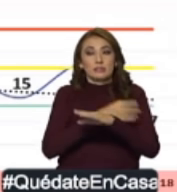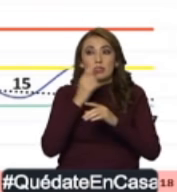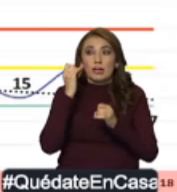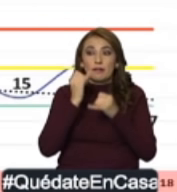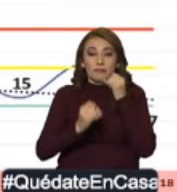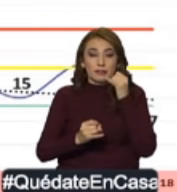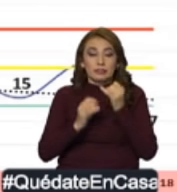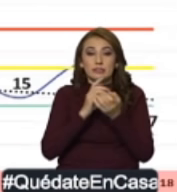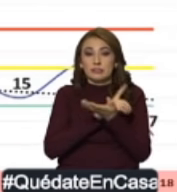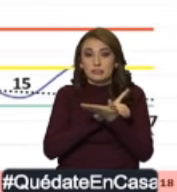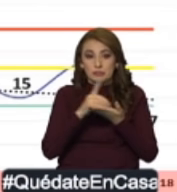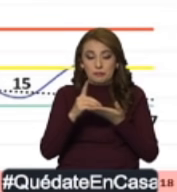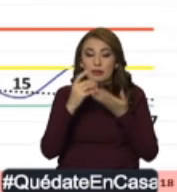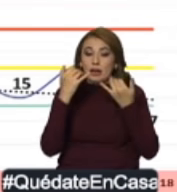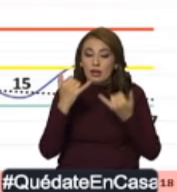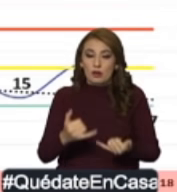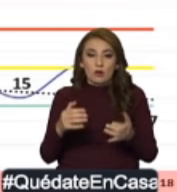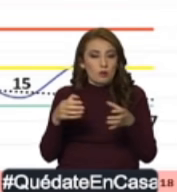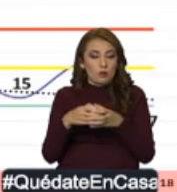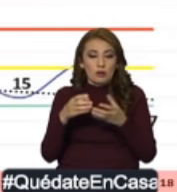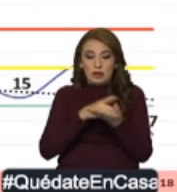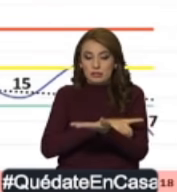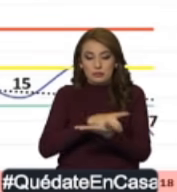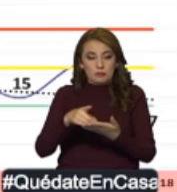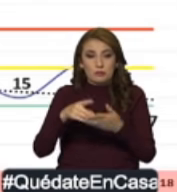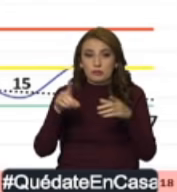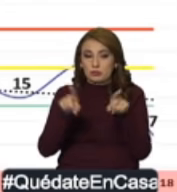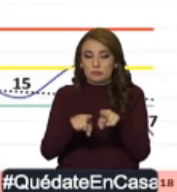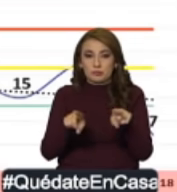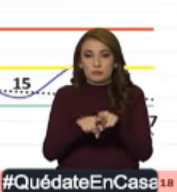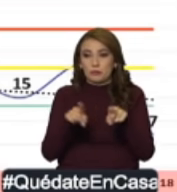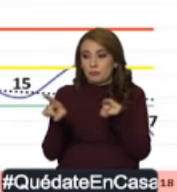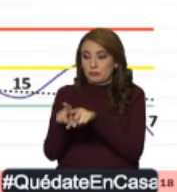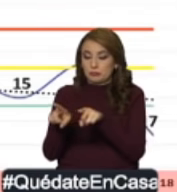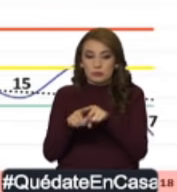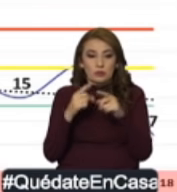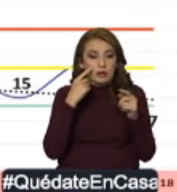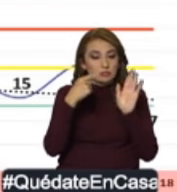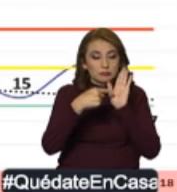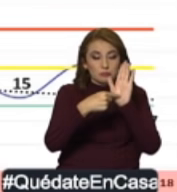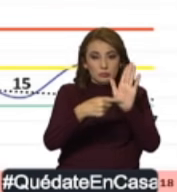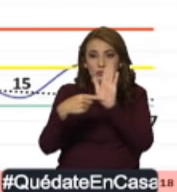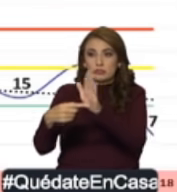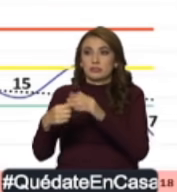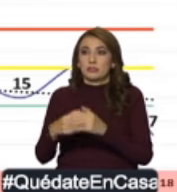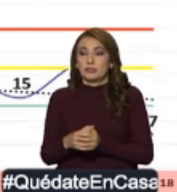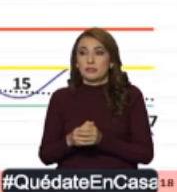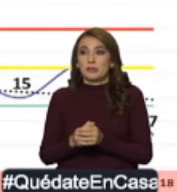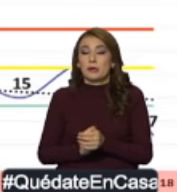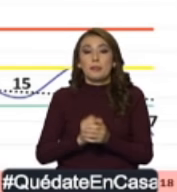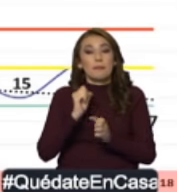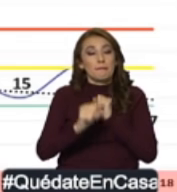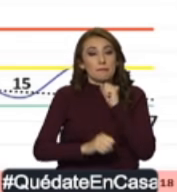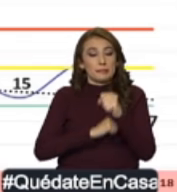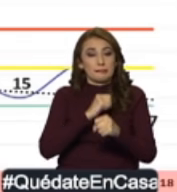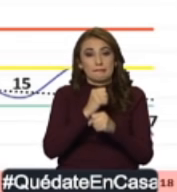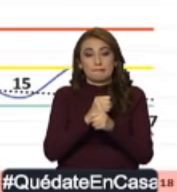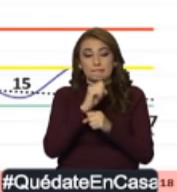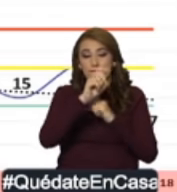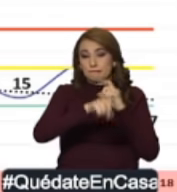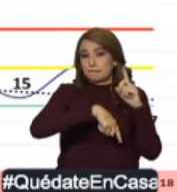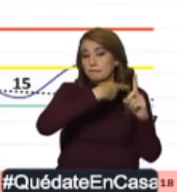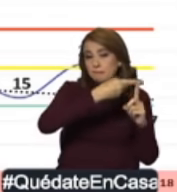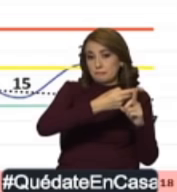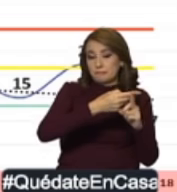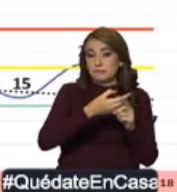diferentes. En cambio, a las semanas estamos mirando los mismos días. Durante el año, la primera semana hasta la